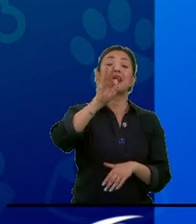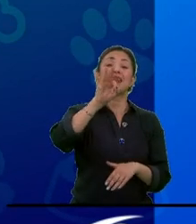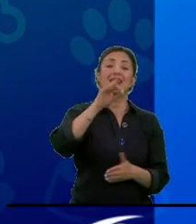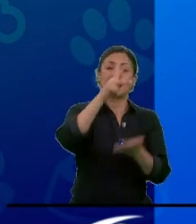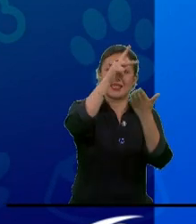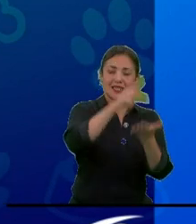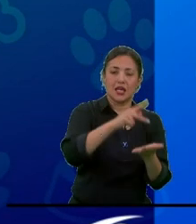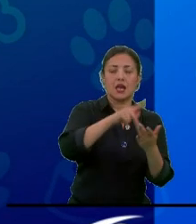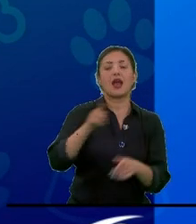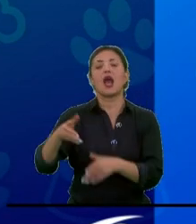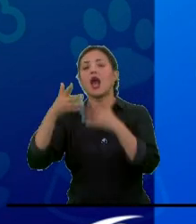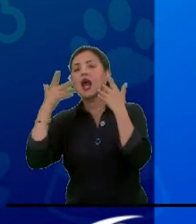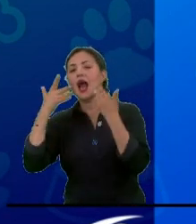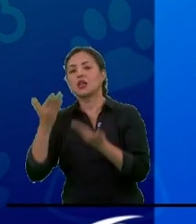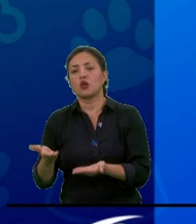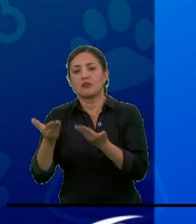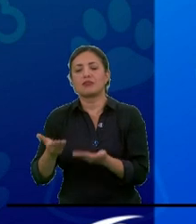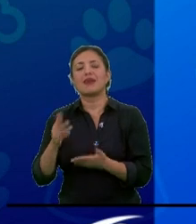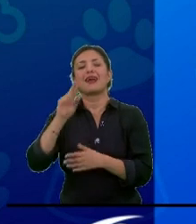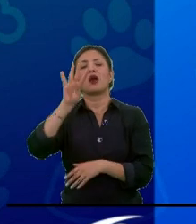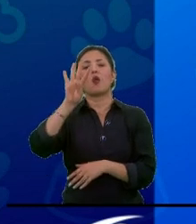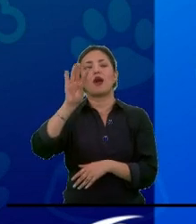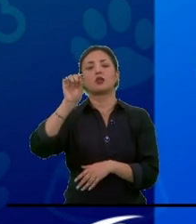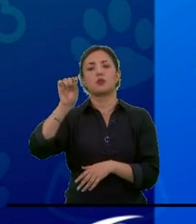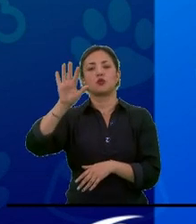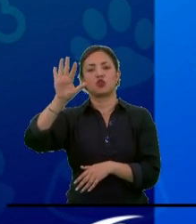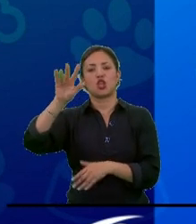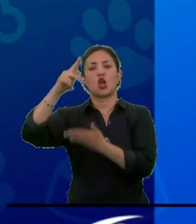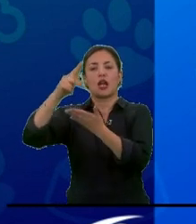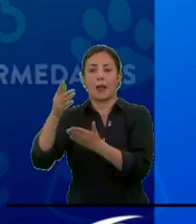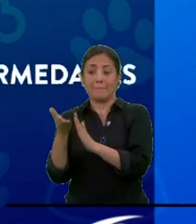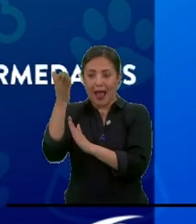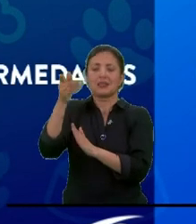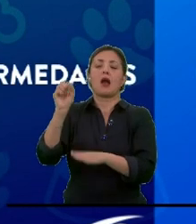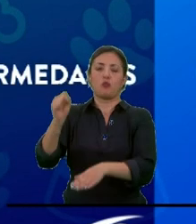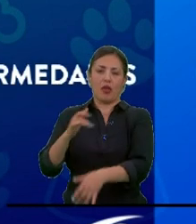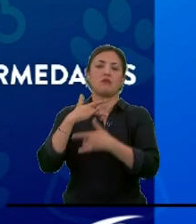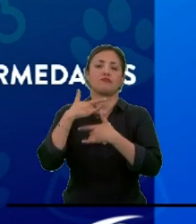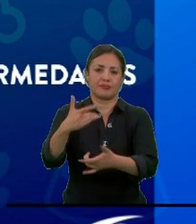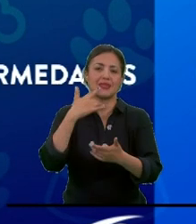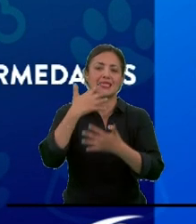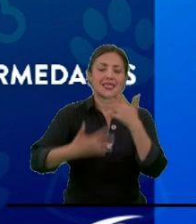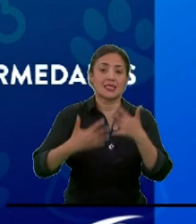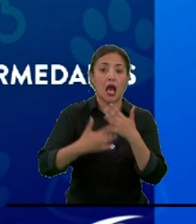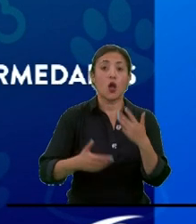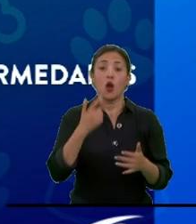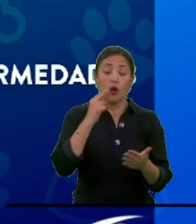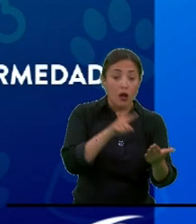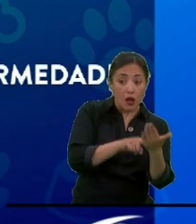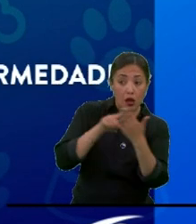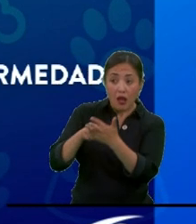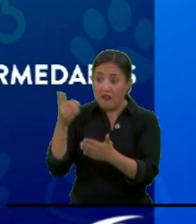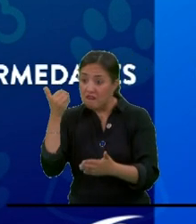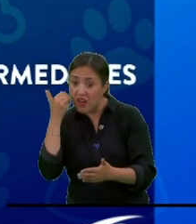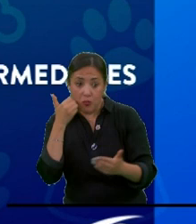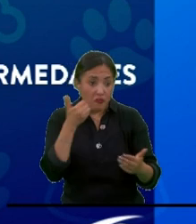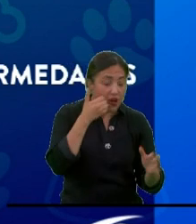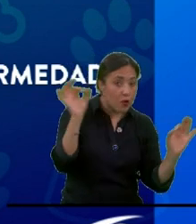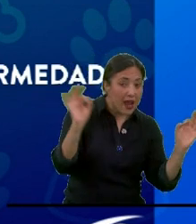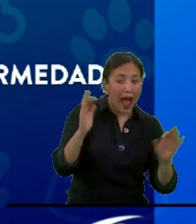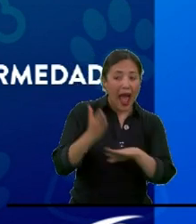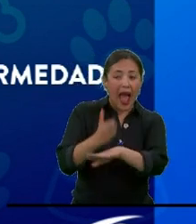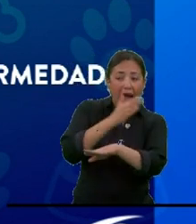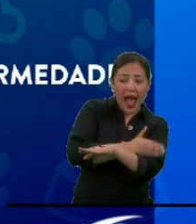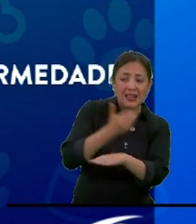gatos mayores a 4.5 kilogramos. El donante no debe tener ningún diagnóstico patológico ni haber padecido alguna